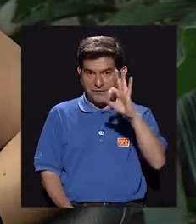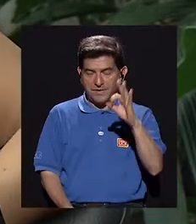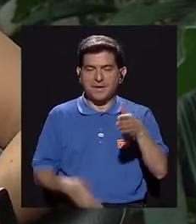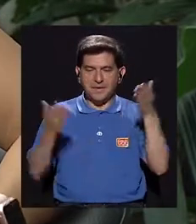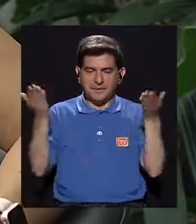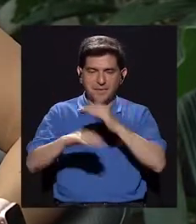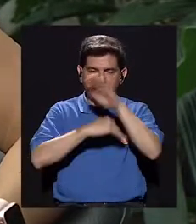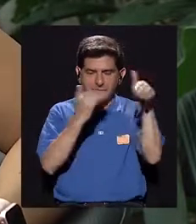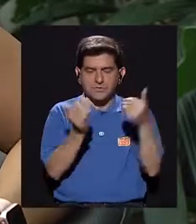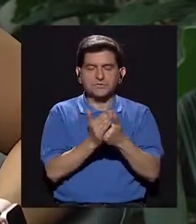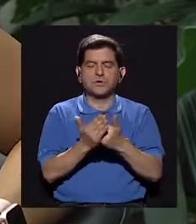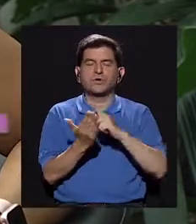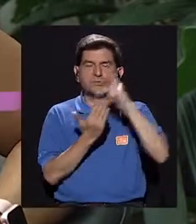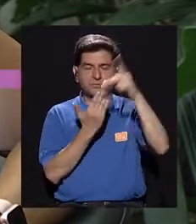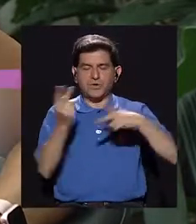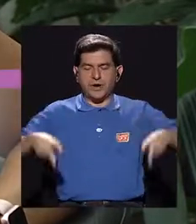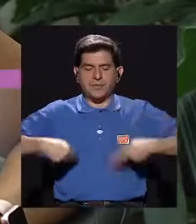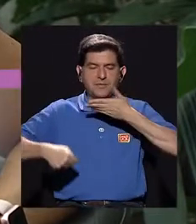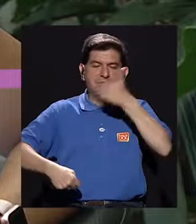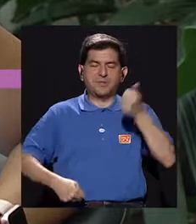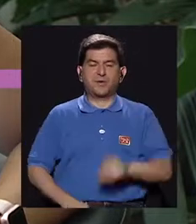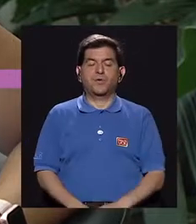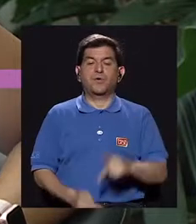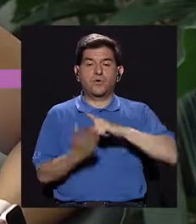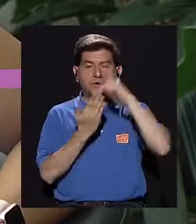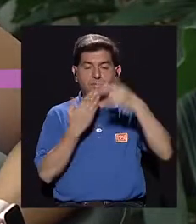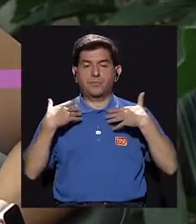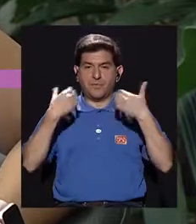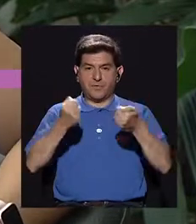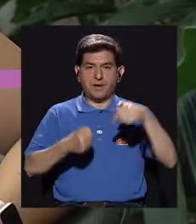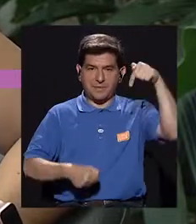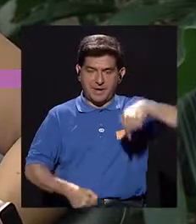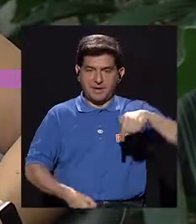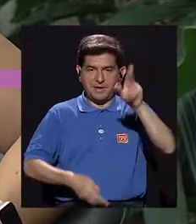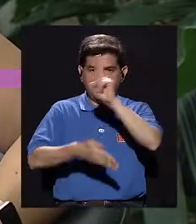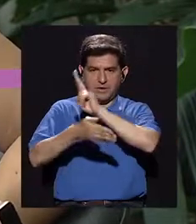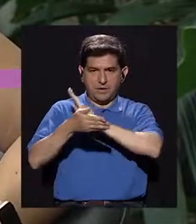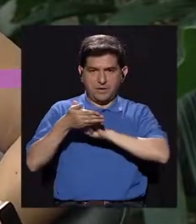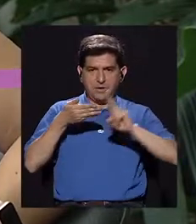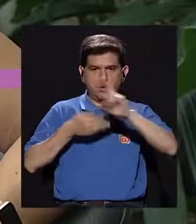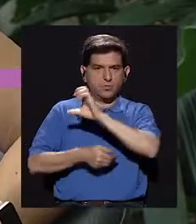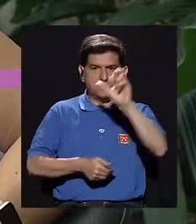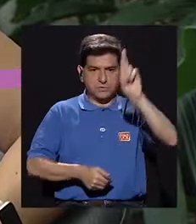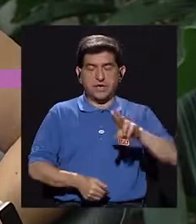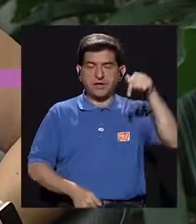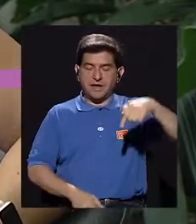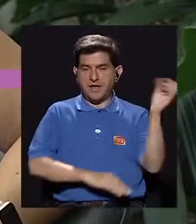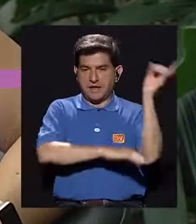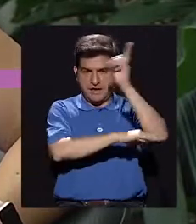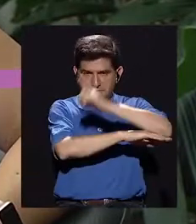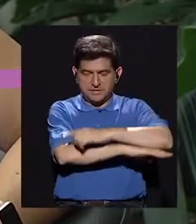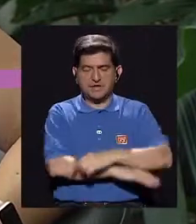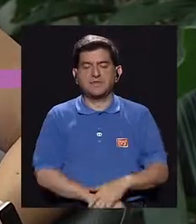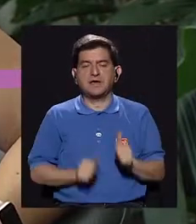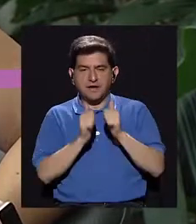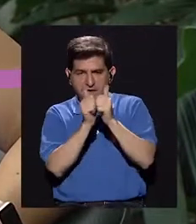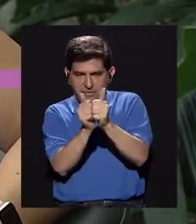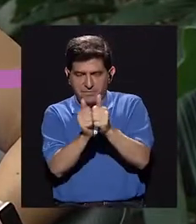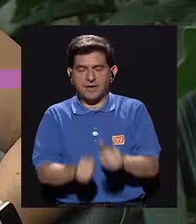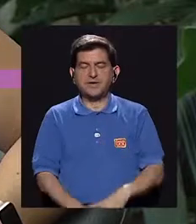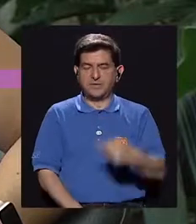Hola, ¿qué tal? Bienvenidos y bienvenidas a Vivir Mejor, la revista de salud de la Universidad de Costa Rica. El día de hoy